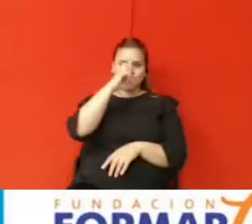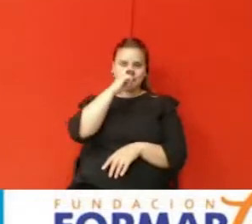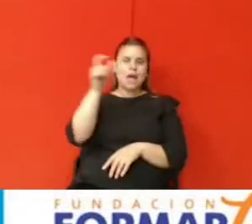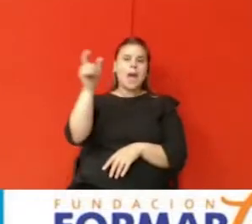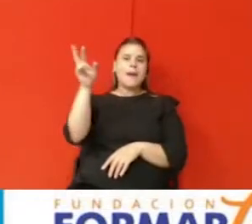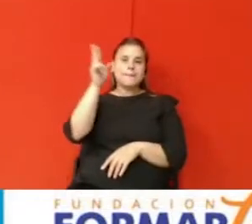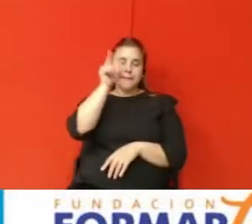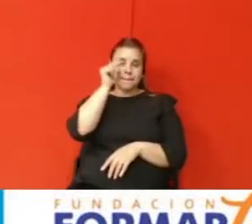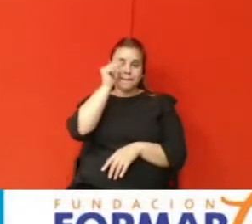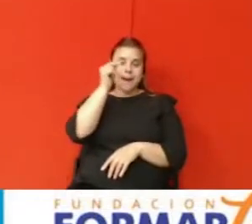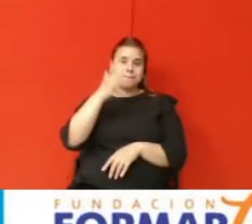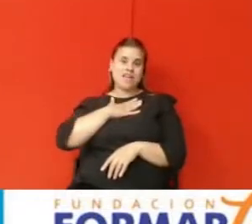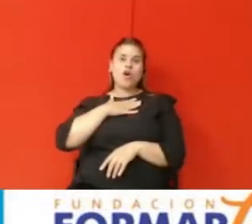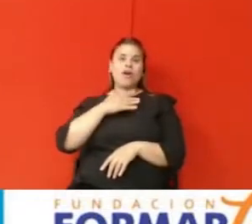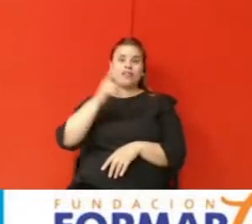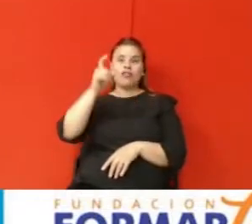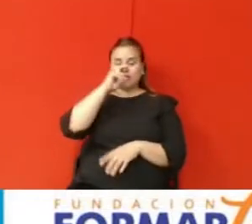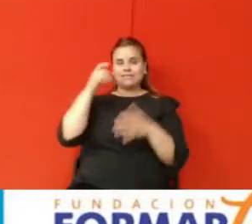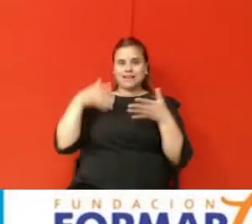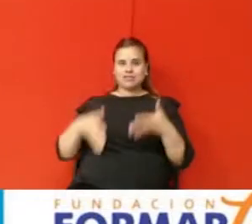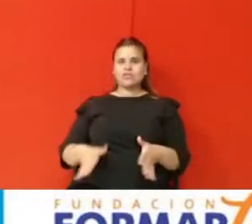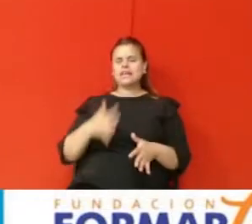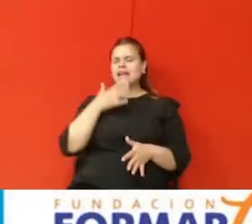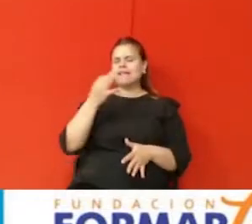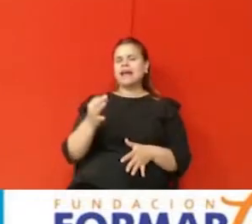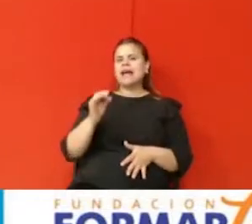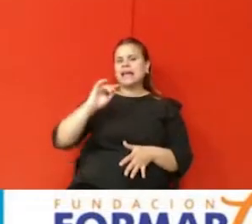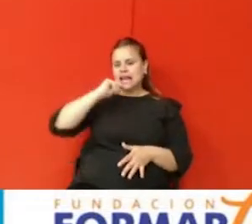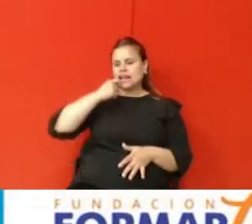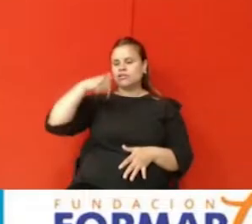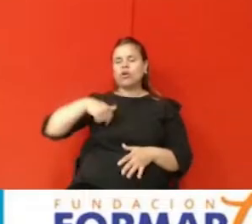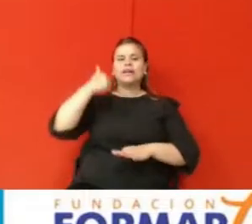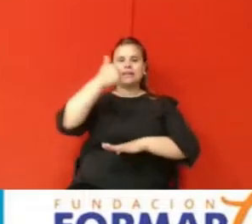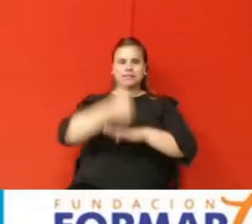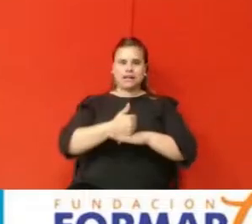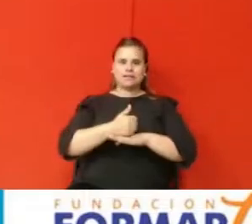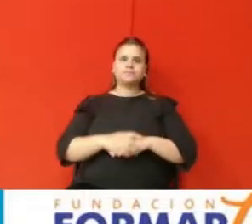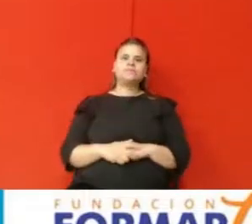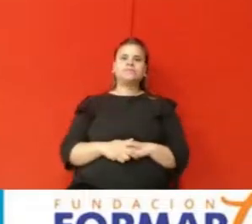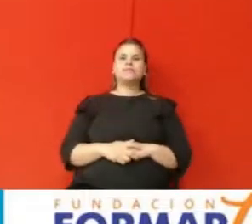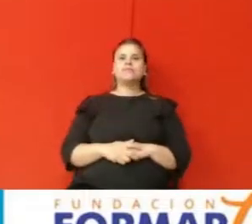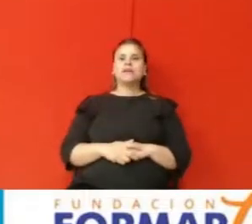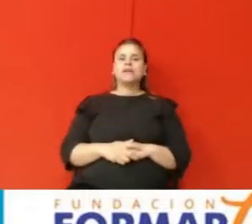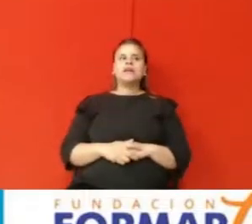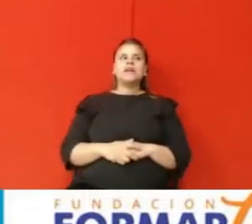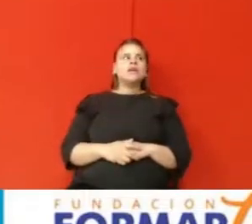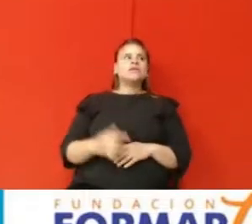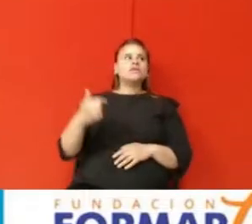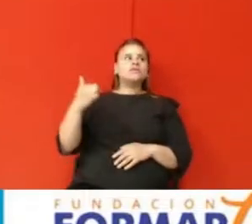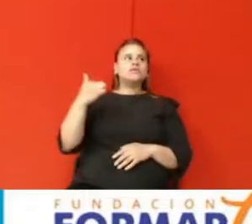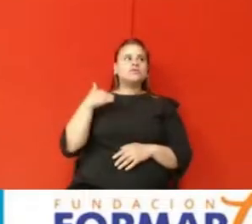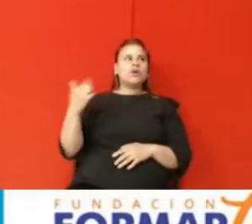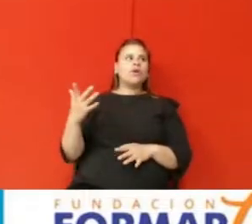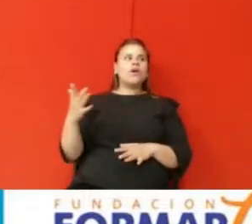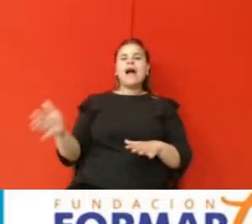así que para mí es un placer poder estar acá. Bueno, yo soy de Senior Home, un poco